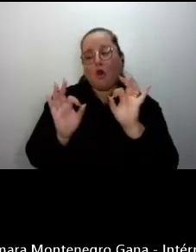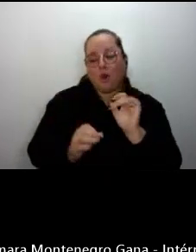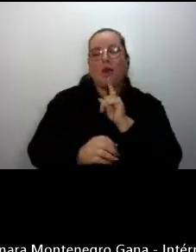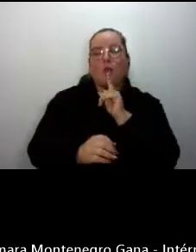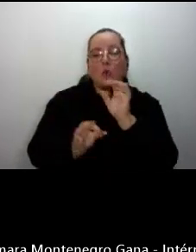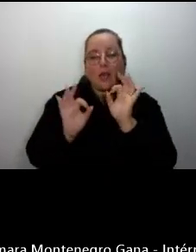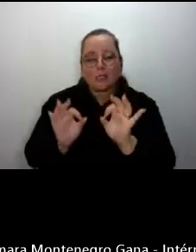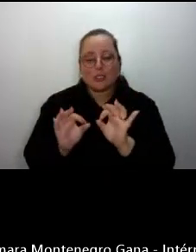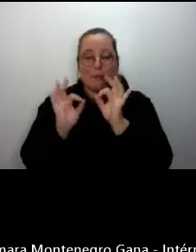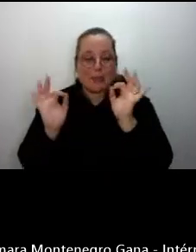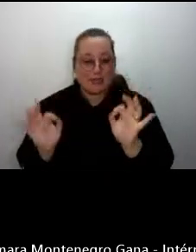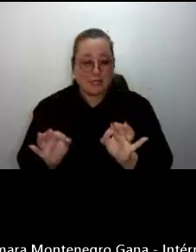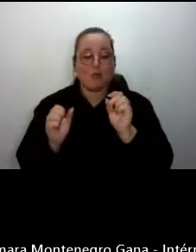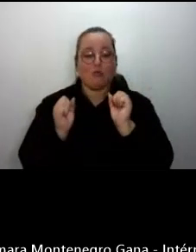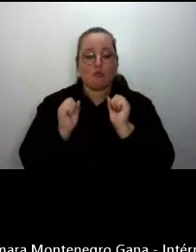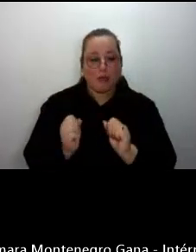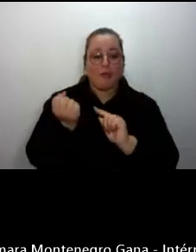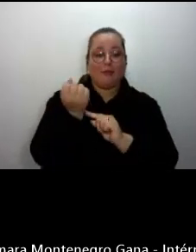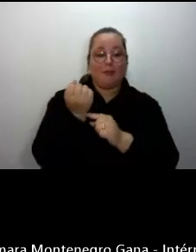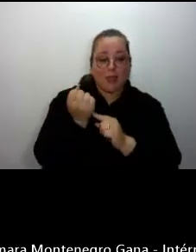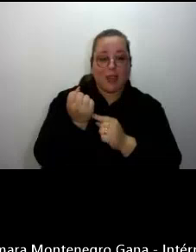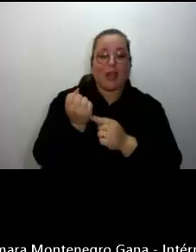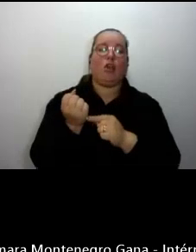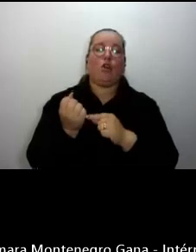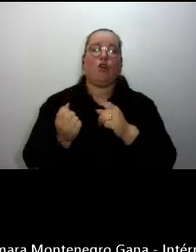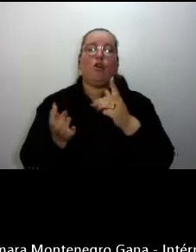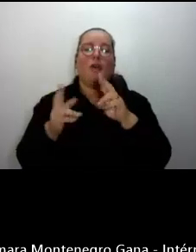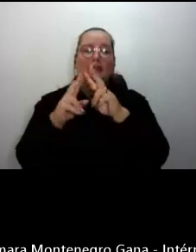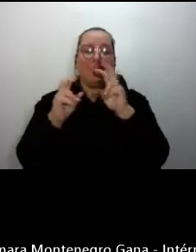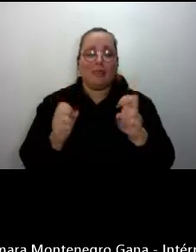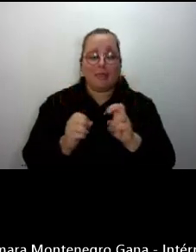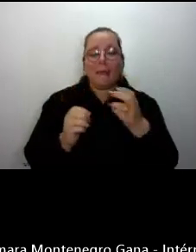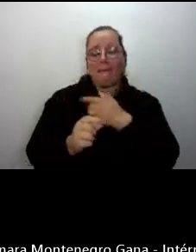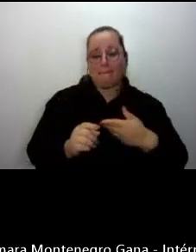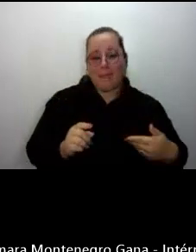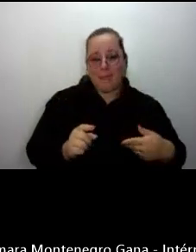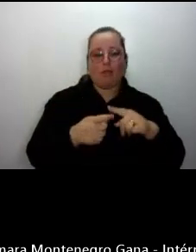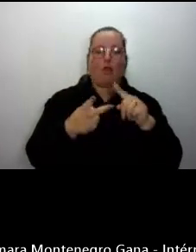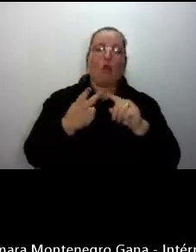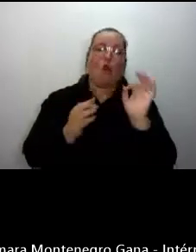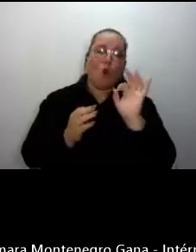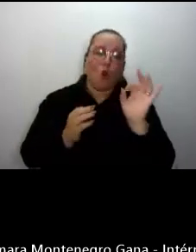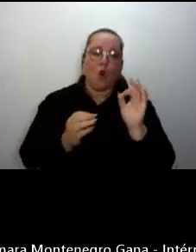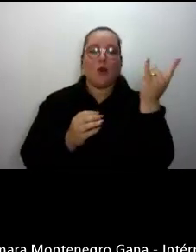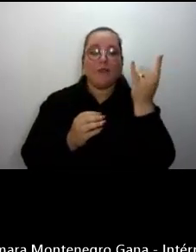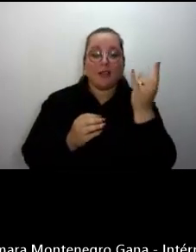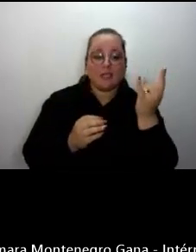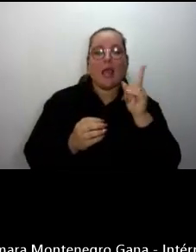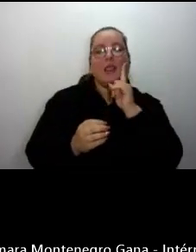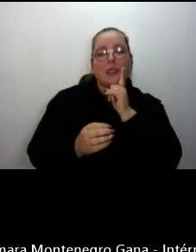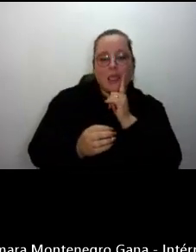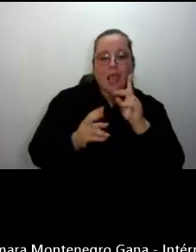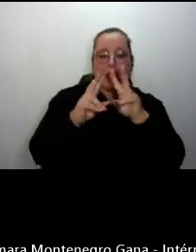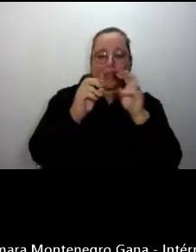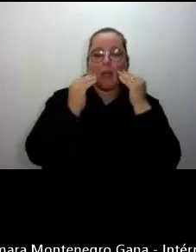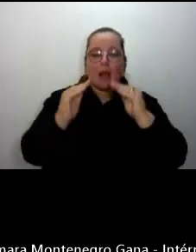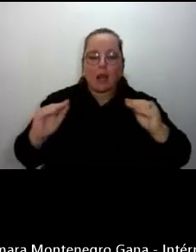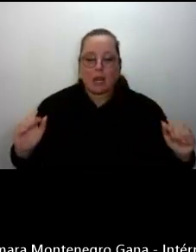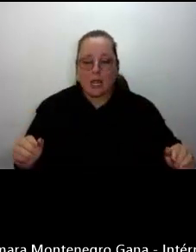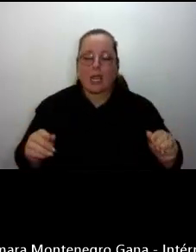ser contrataciones de técnicos en nivel superior o técnicos en nivel medio, que sean técnicos en educación especial, educación parvularia, técnicos en